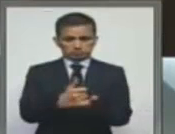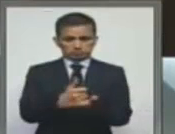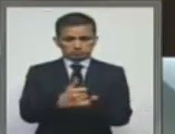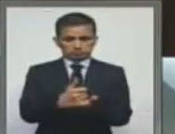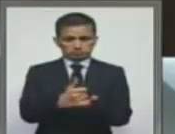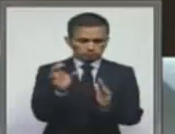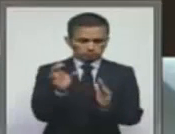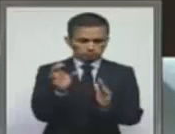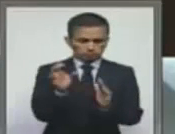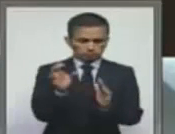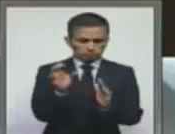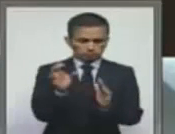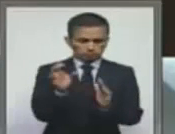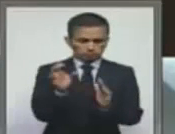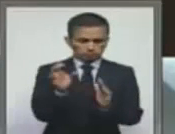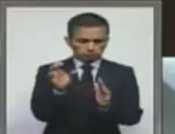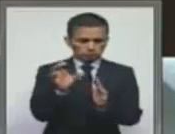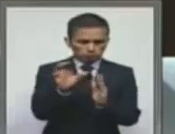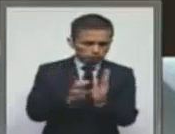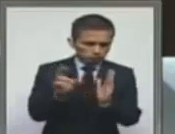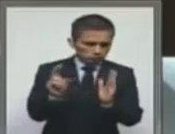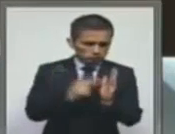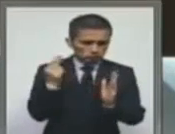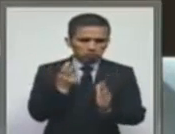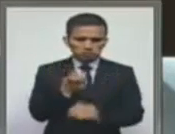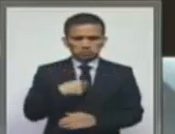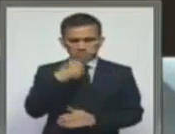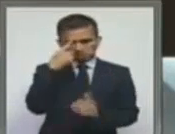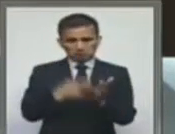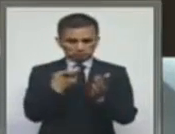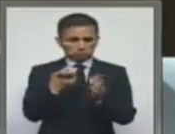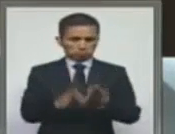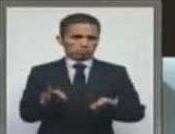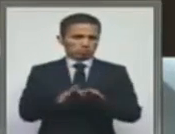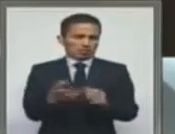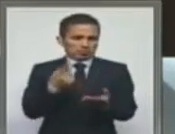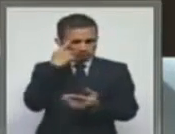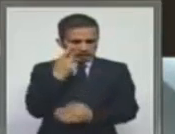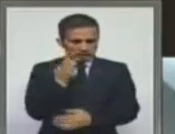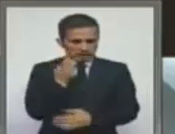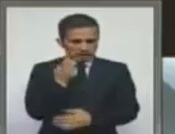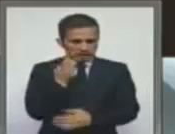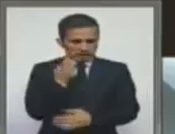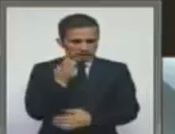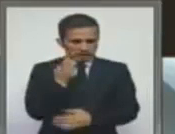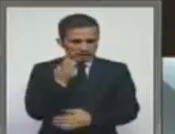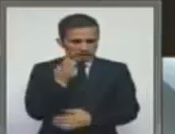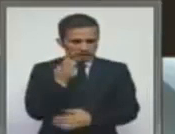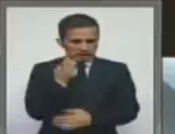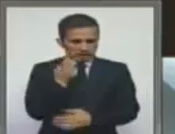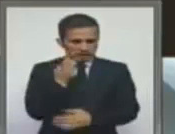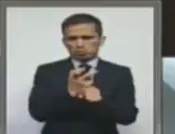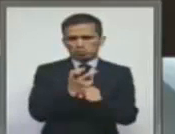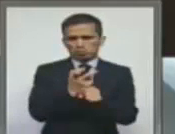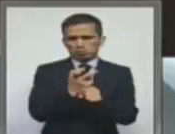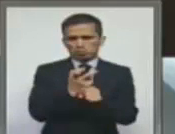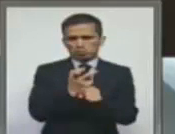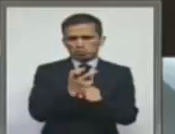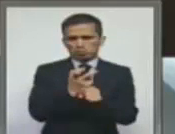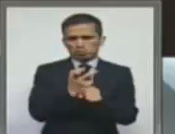constitución. Creo que es un mínimo elemental en este momento. Yo por eso propongo una modificación al artículo